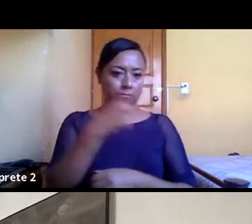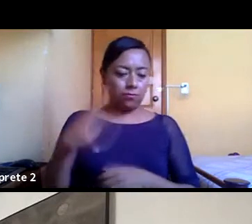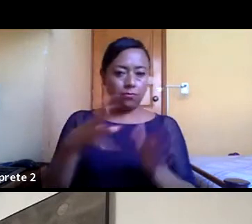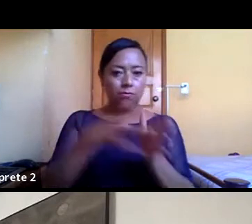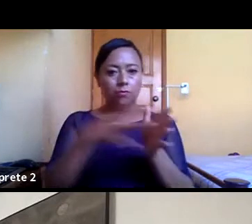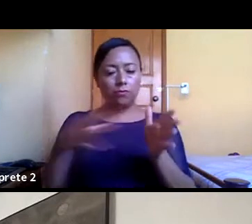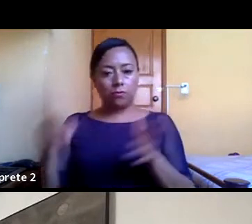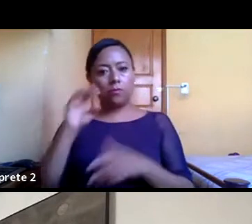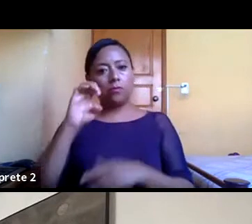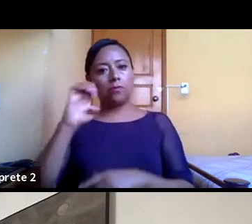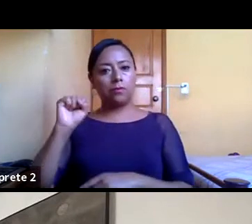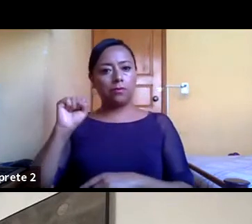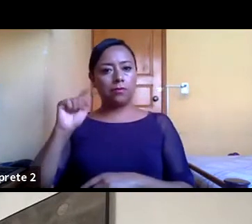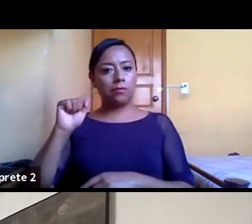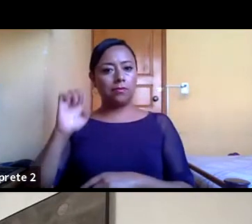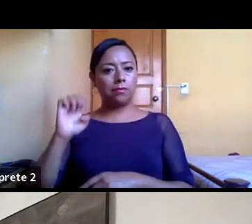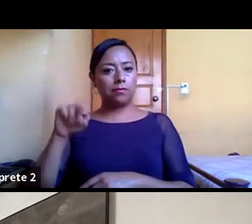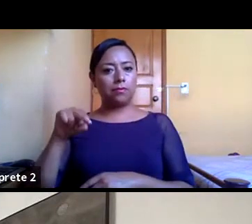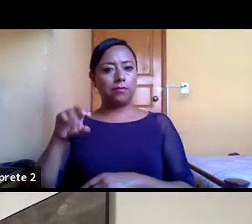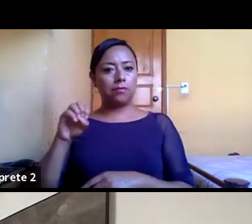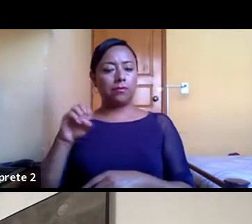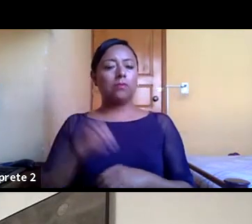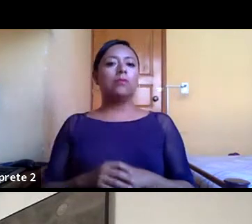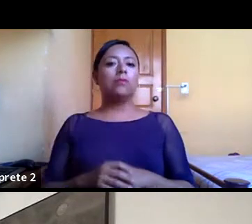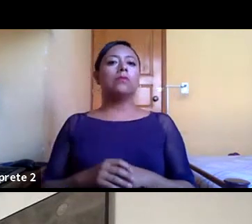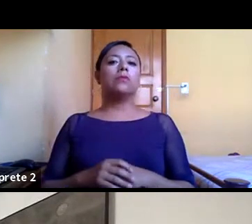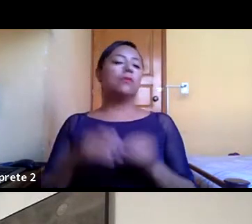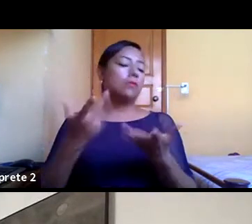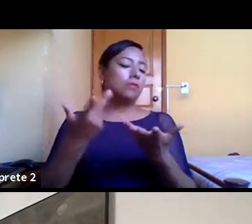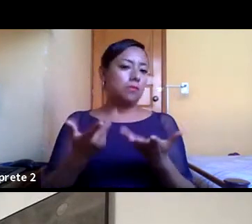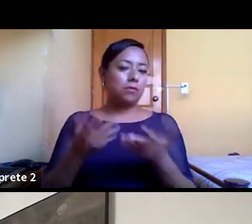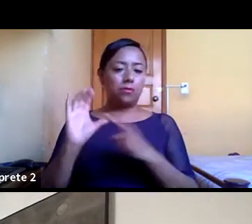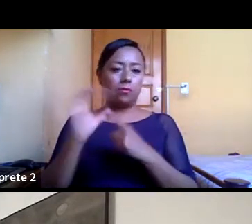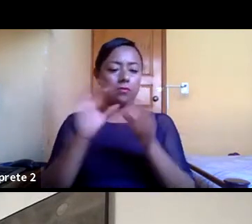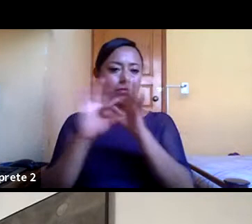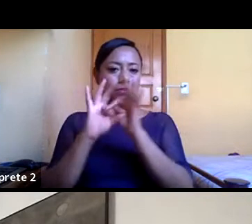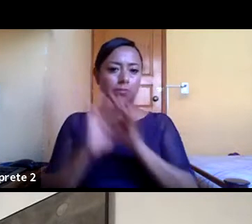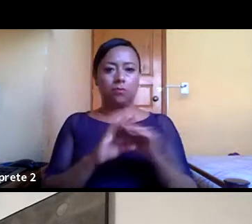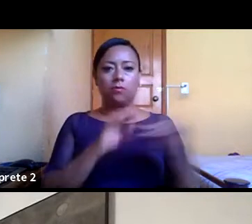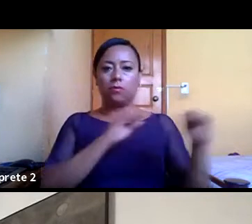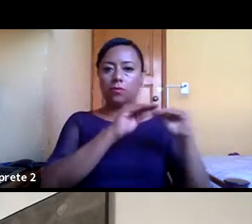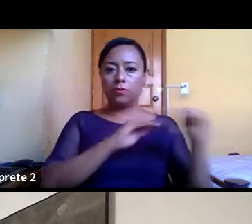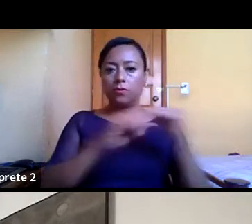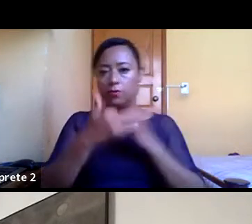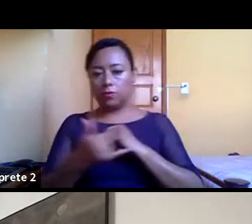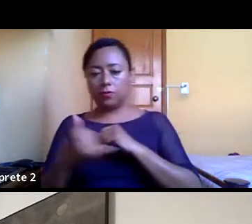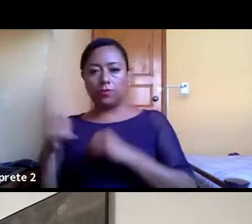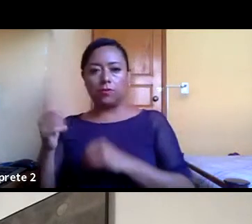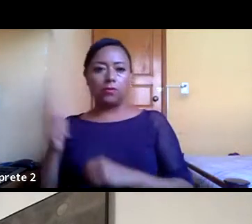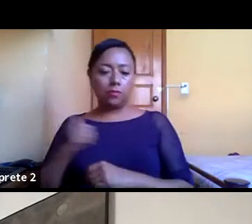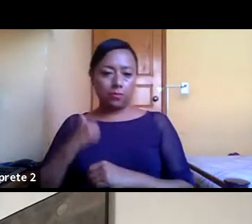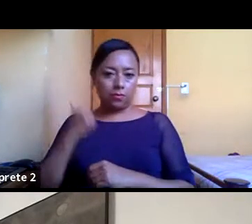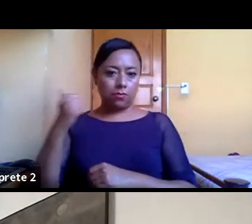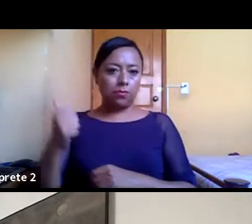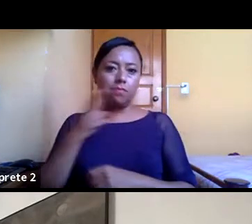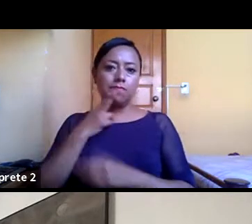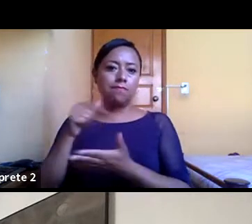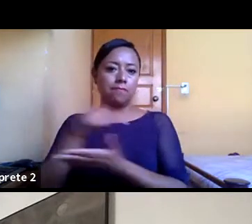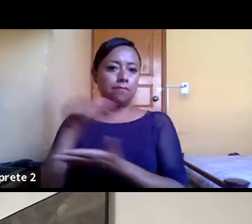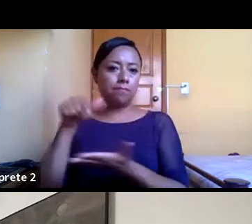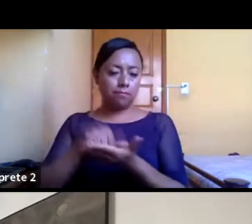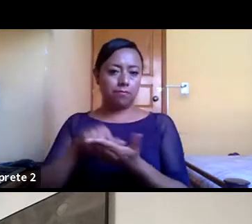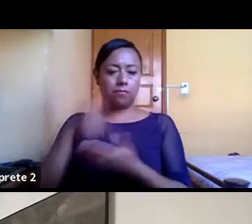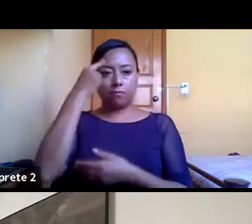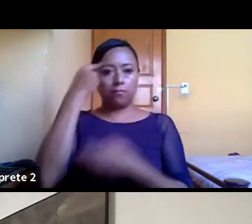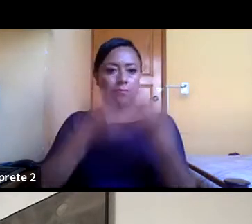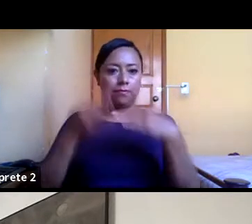de las Comisiones Unidas de Movilidad y Uso y Aprovechamiento del Espacio Público. Es cuanto, Presidenta. Gracias, secretaria. Si